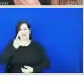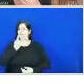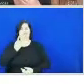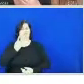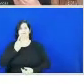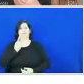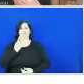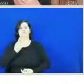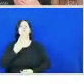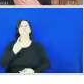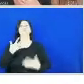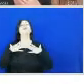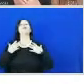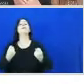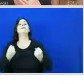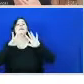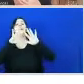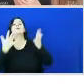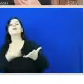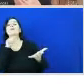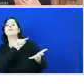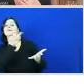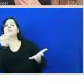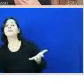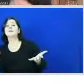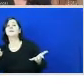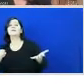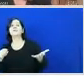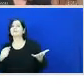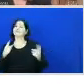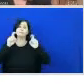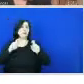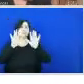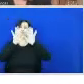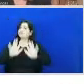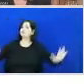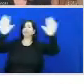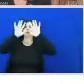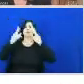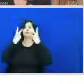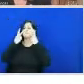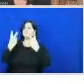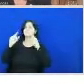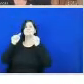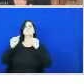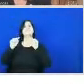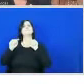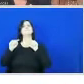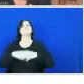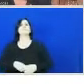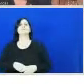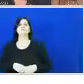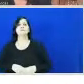de las plantas. Tiene que ver con los espíritus. Nosotros no estamos pensando en la recuperación o el